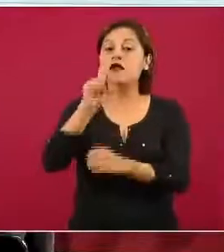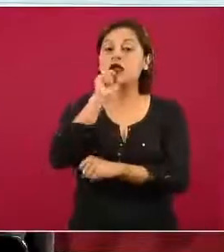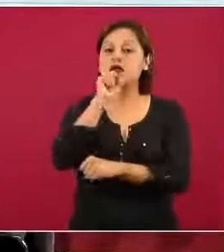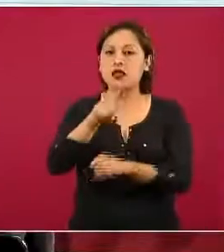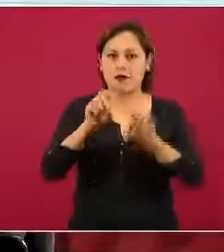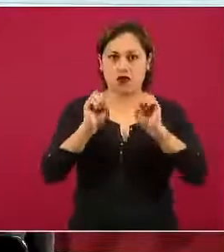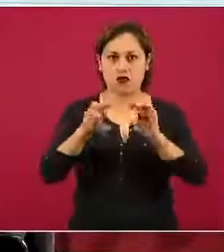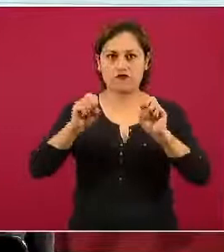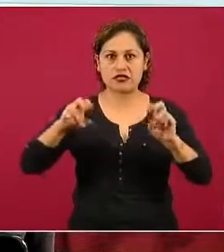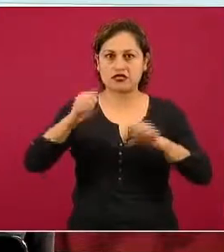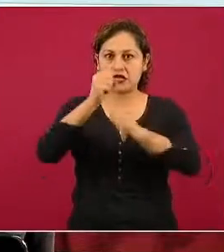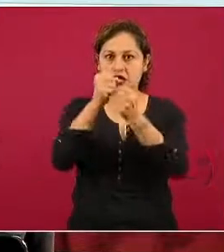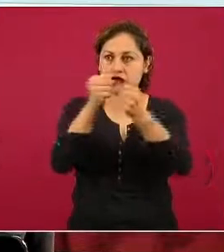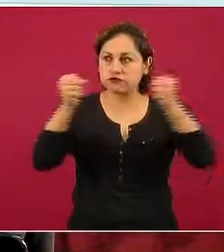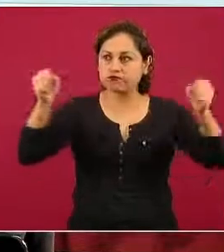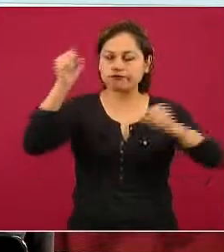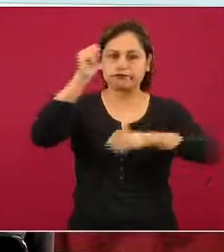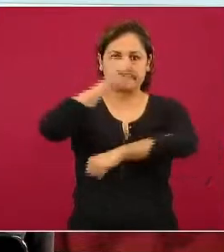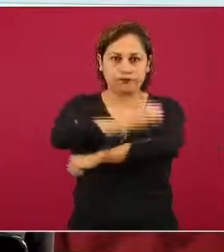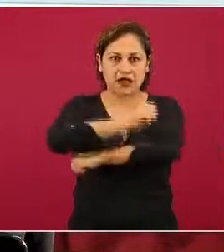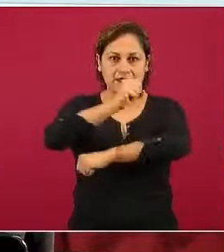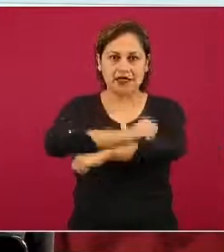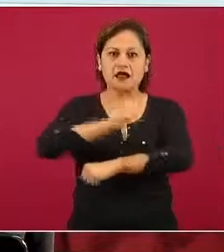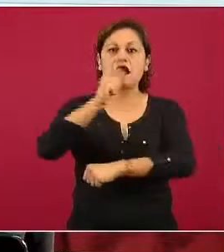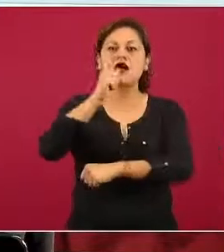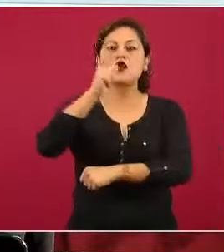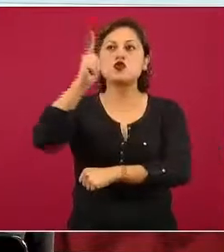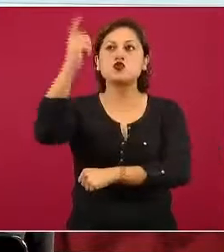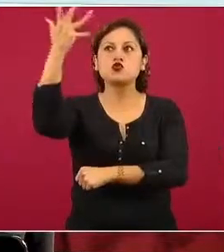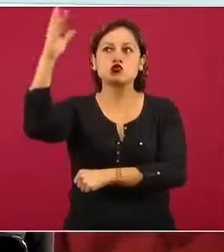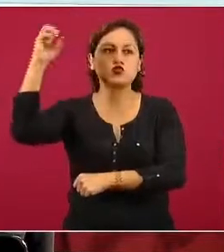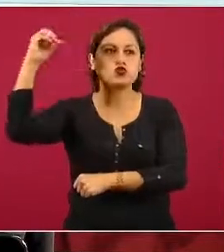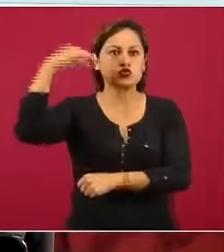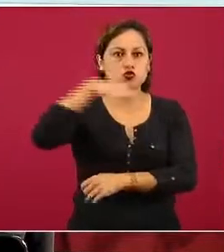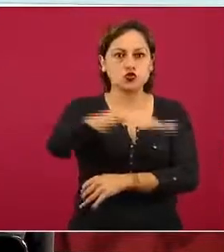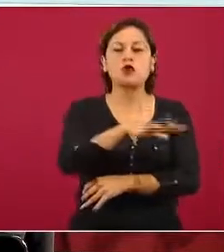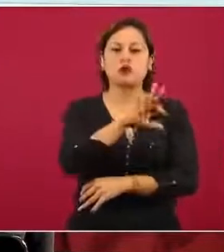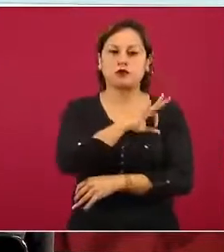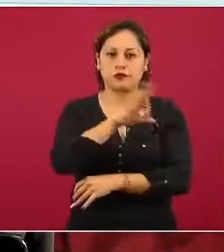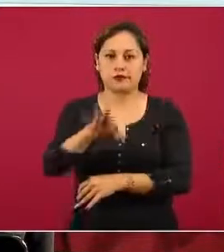mismas, ¿no?, y permitir la entrada del sol.